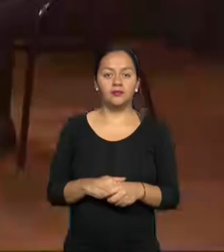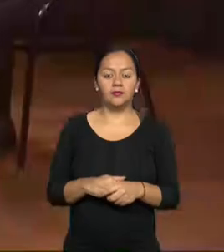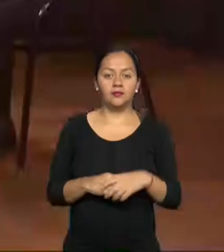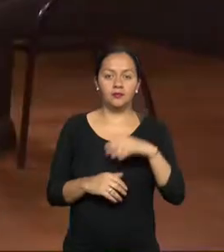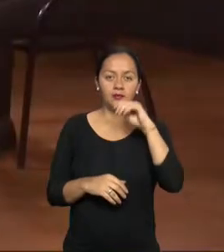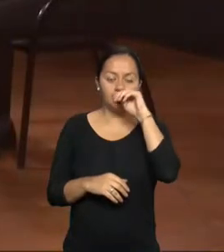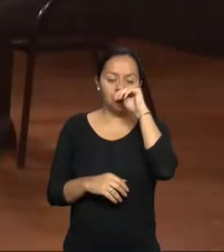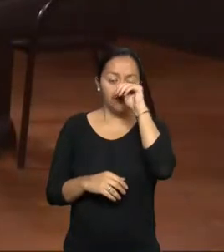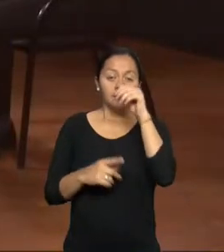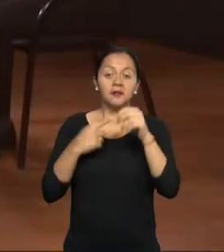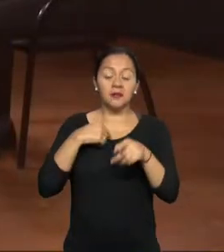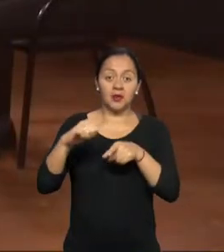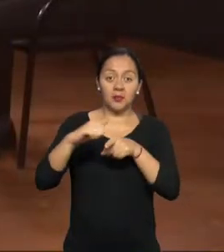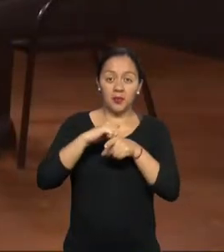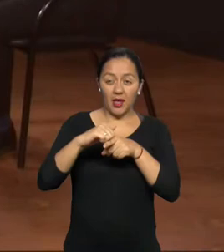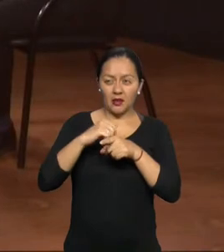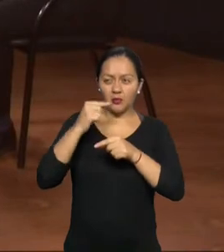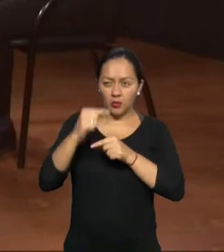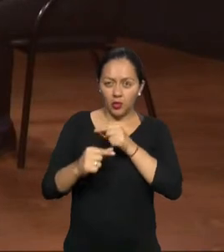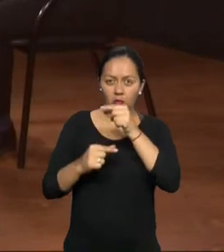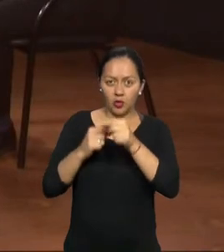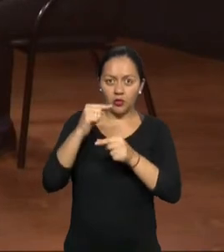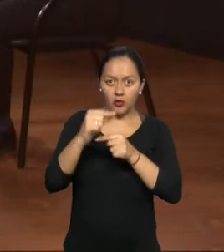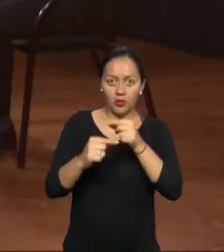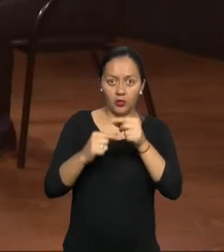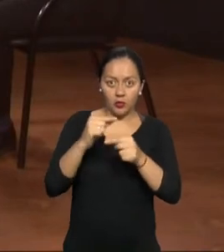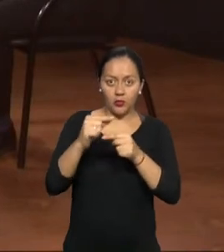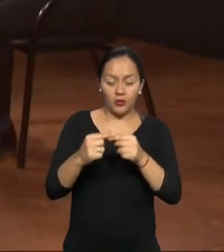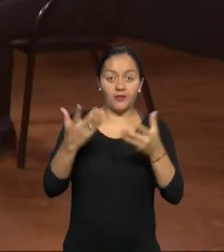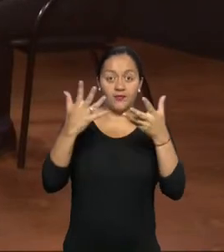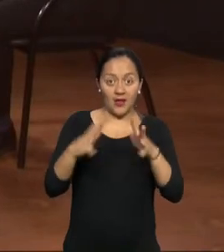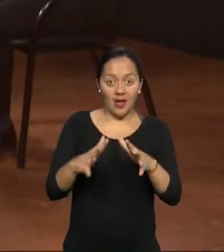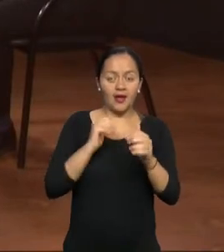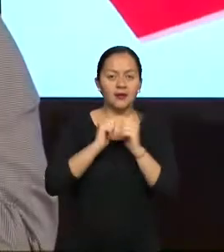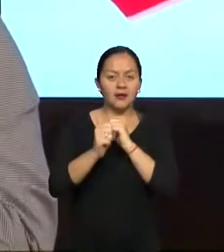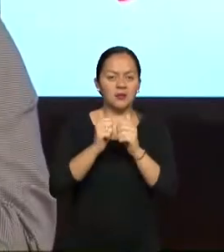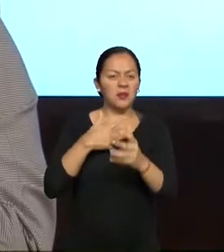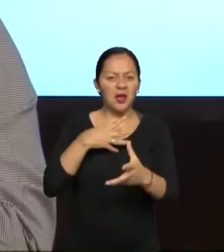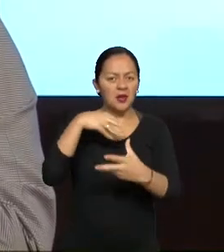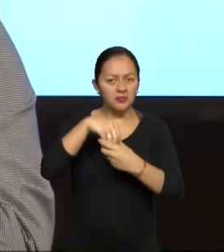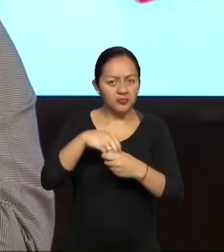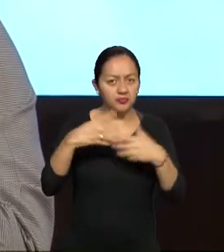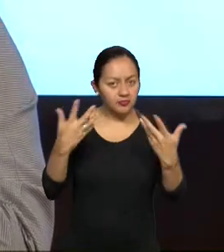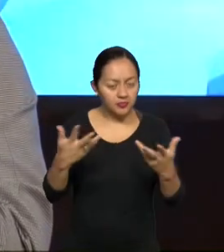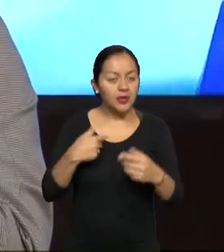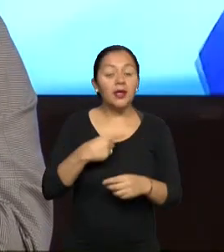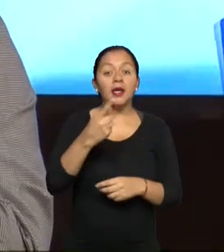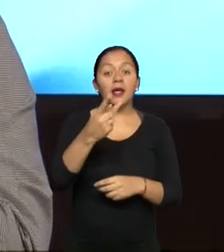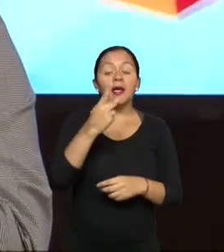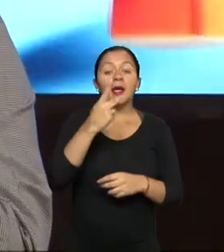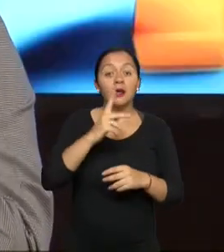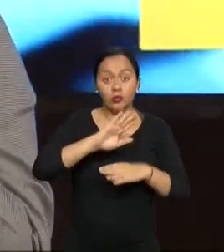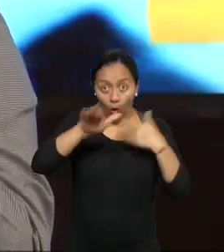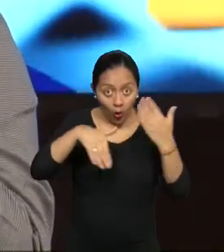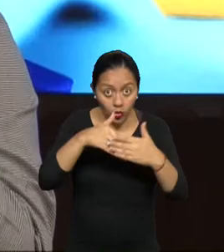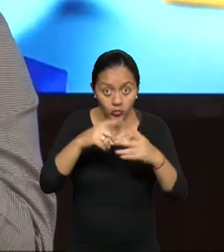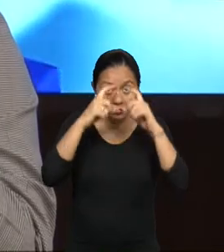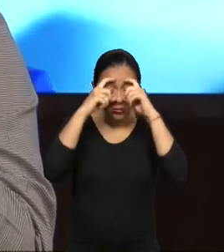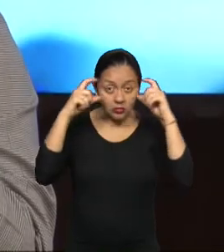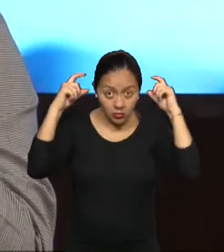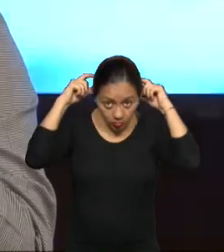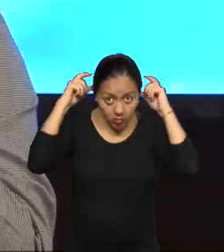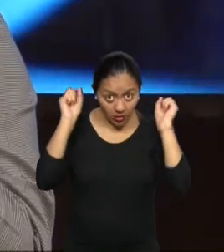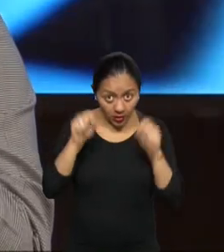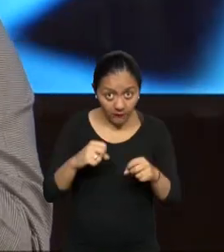En la práctica, lo que tú vas viendo en el deporte, podríamos decir que todos deben usar el antifaz.